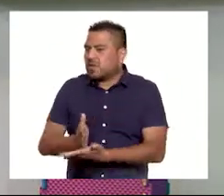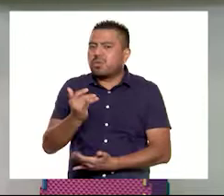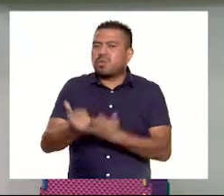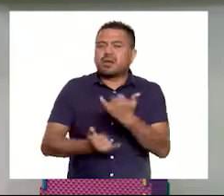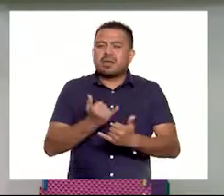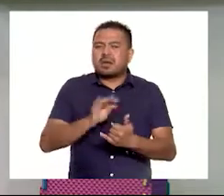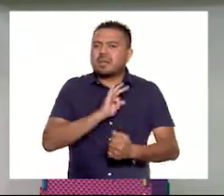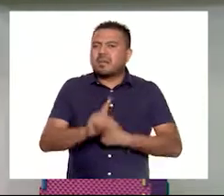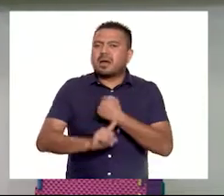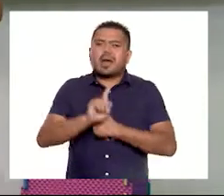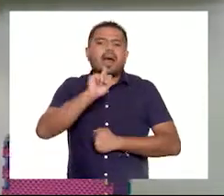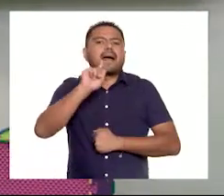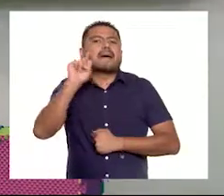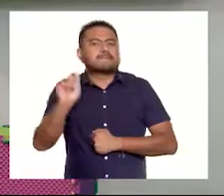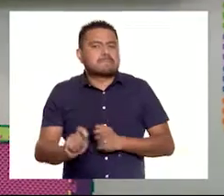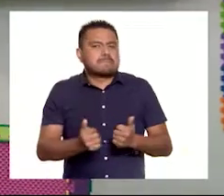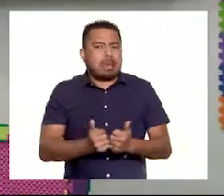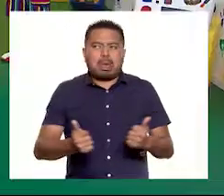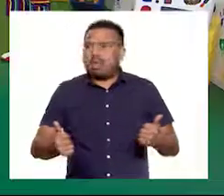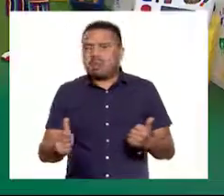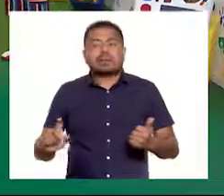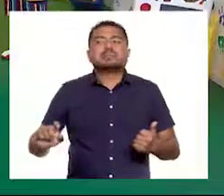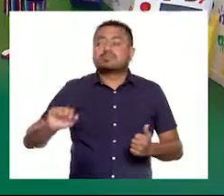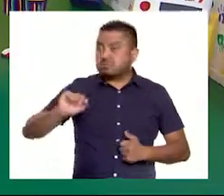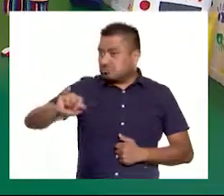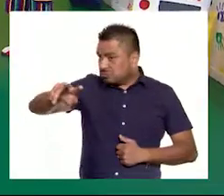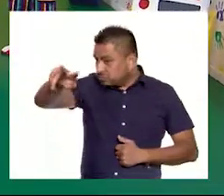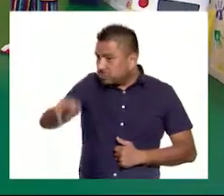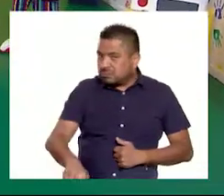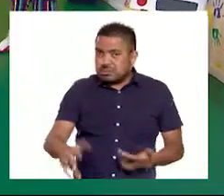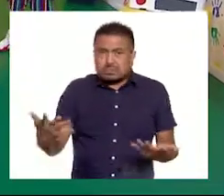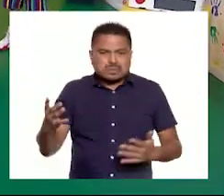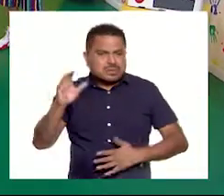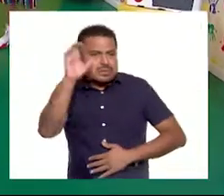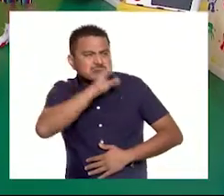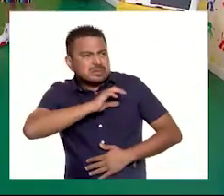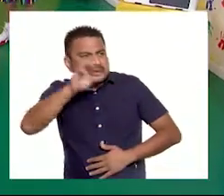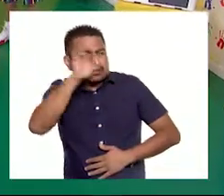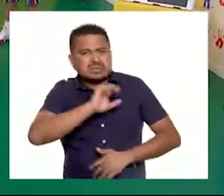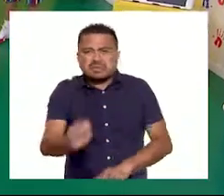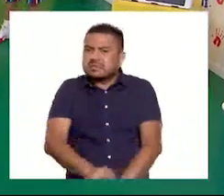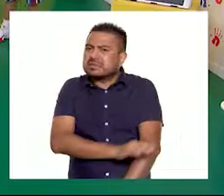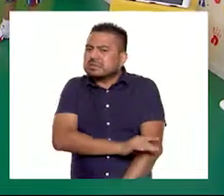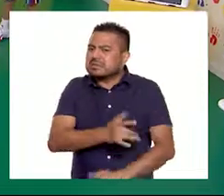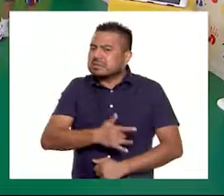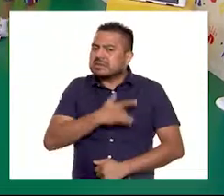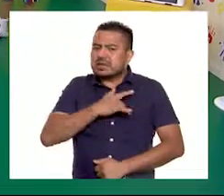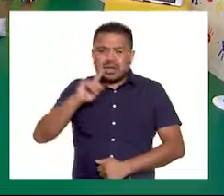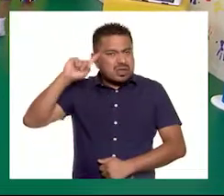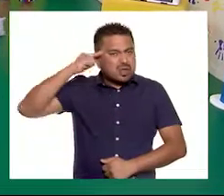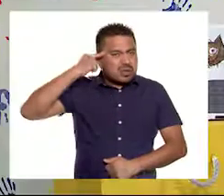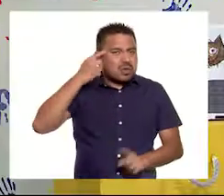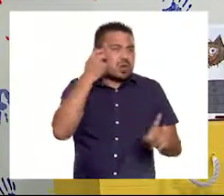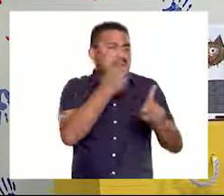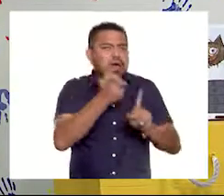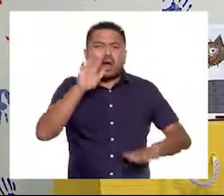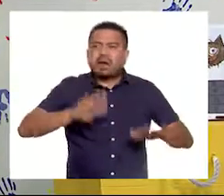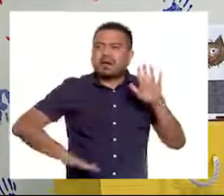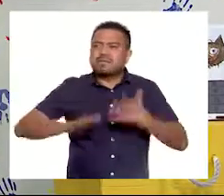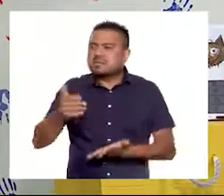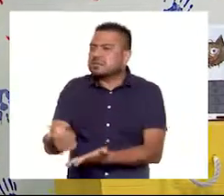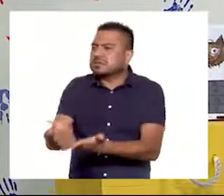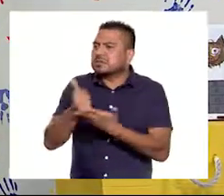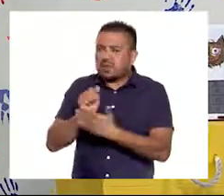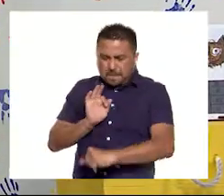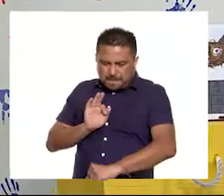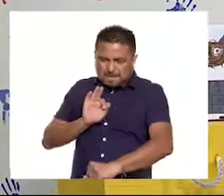juego afecte su amistad. Sí, sí, es verdad. Qué curioso, fíjate, las emociones derivadas del enojo a veces nos ayudan